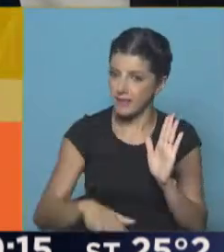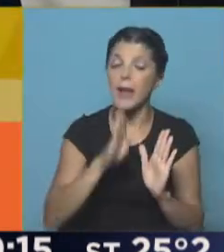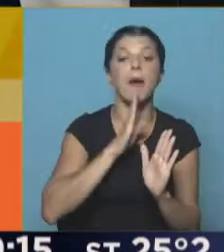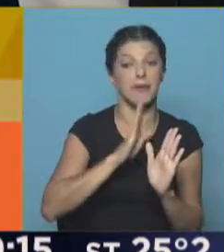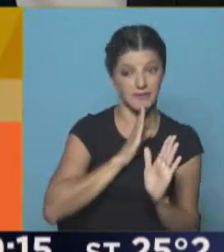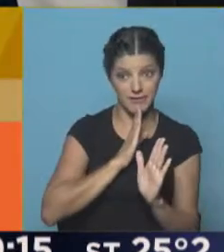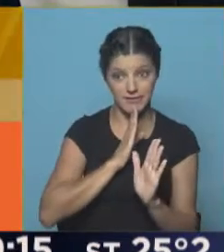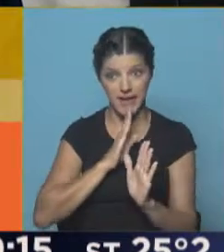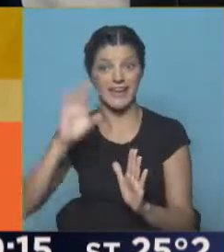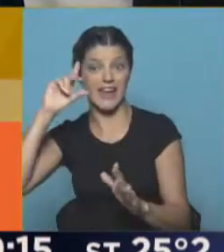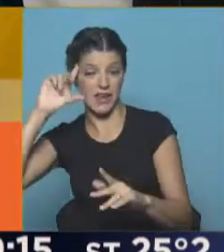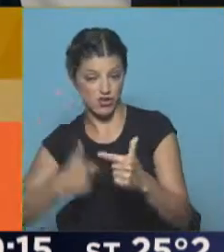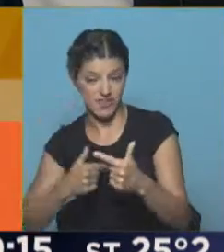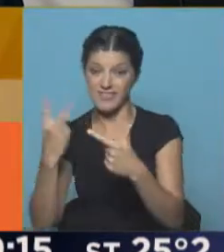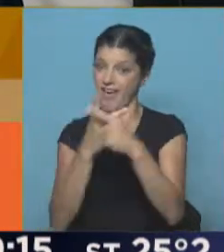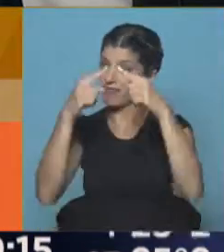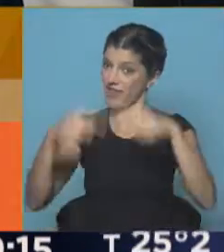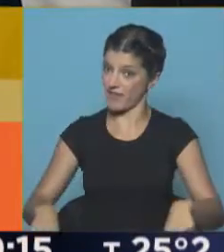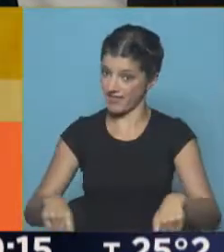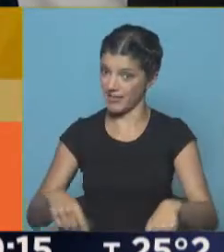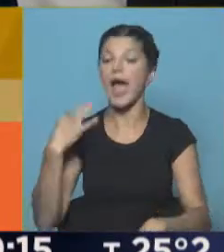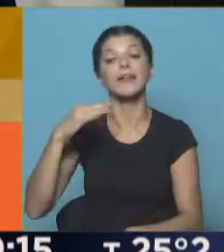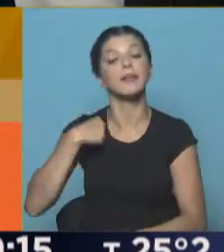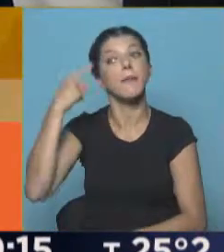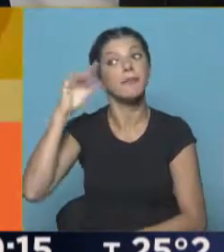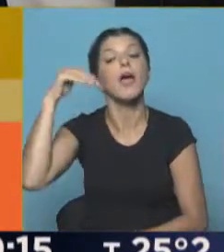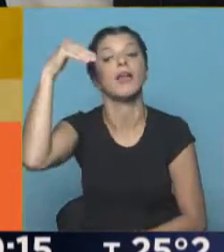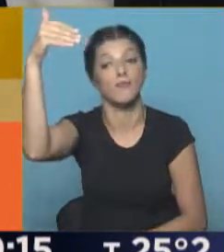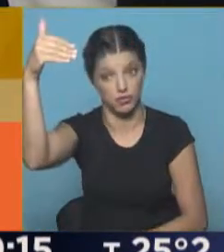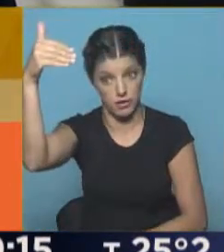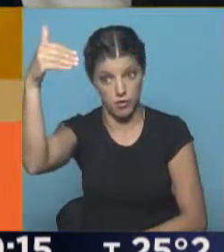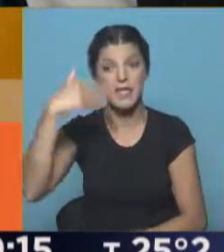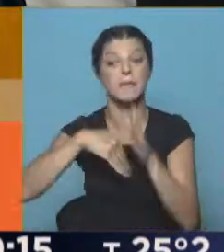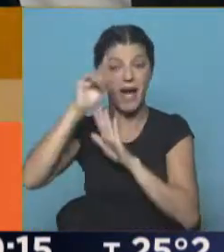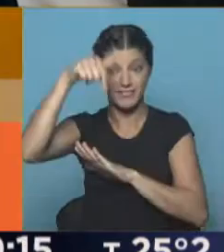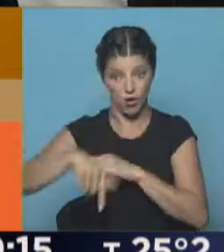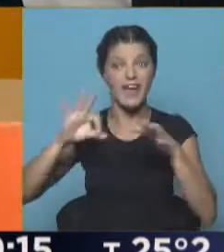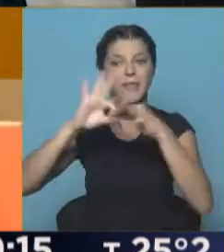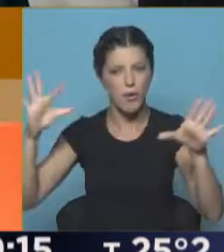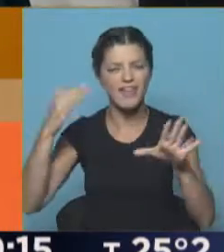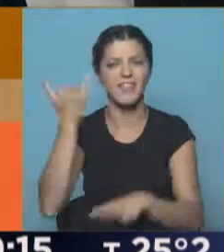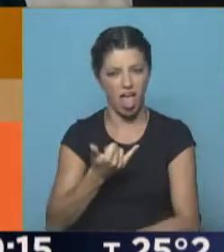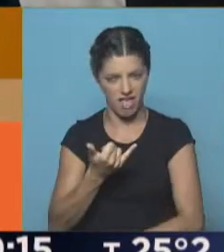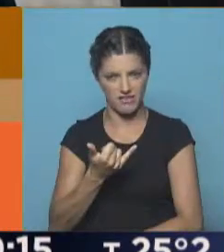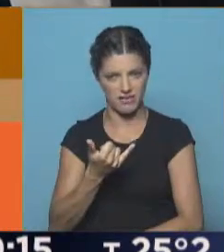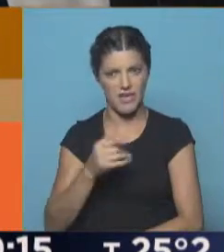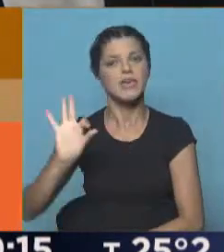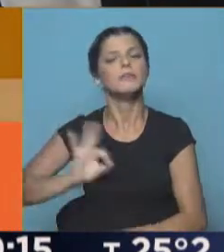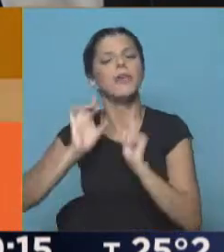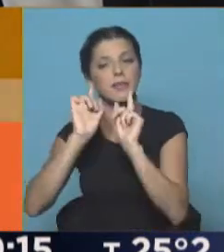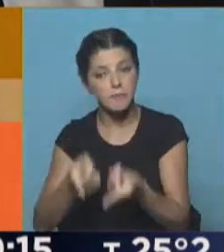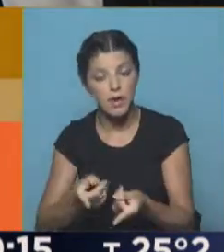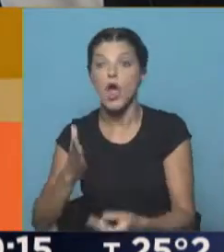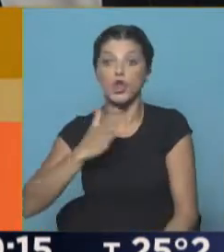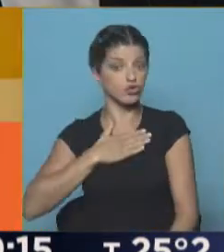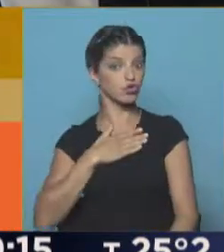paciencia con la ingenuidad. Pero la Argentina tiene que mirar para adelante y en buena hora que hemos recuperado la democracia y la vida y estamos en contra de